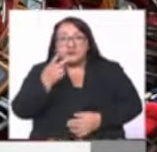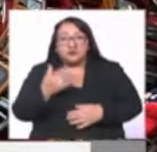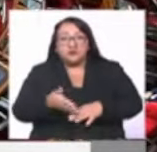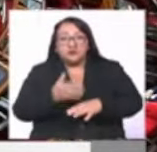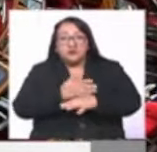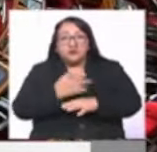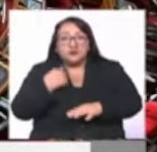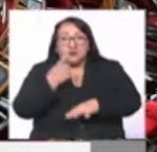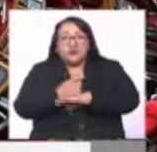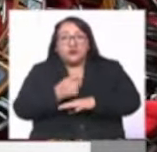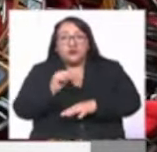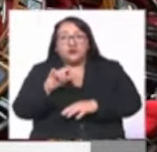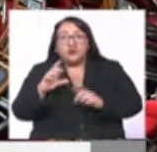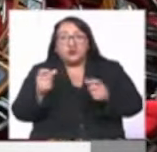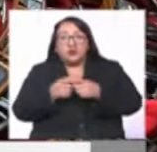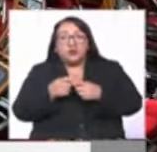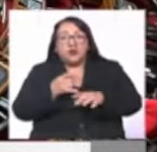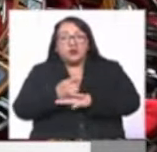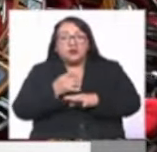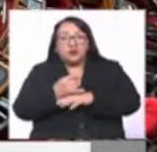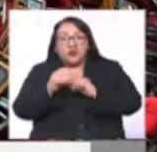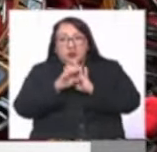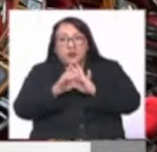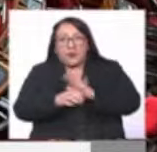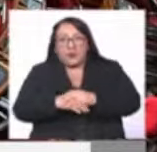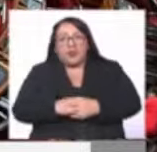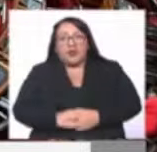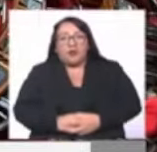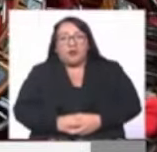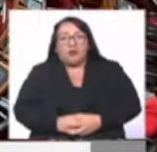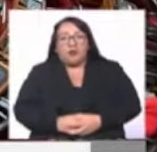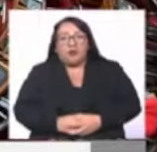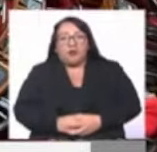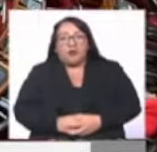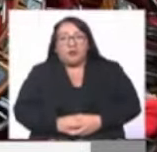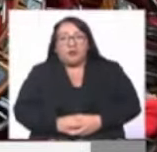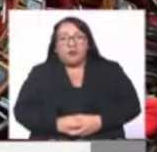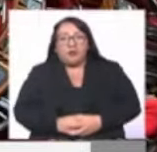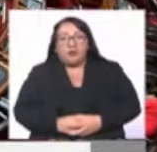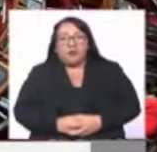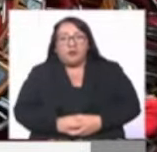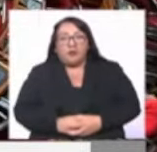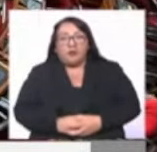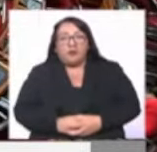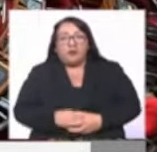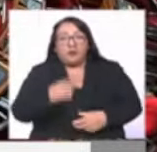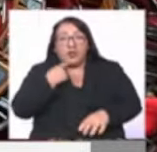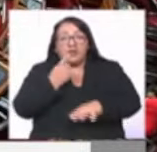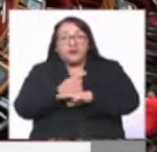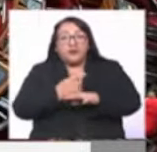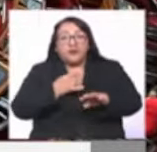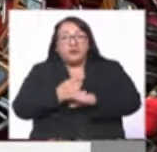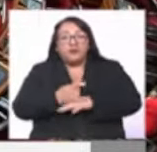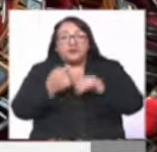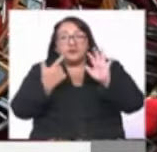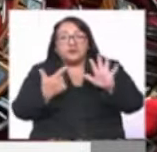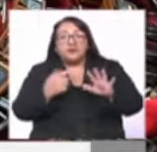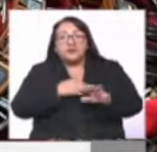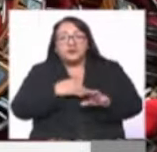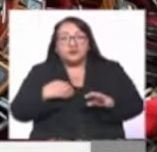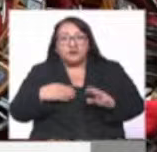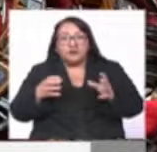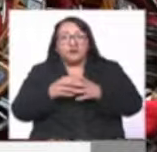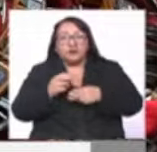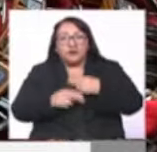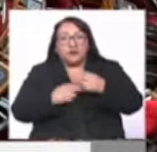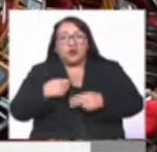en la subcomisión de acusaciones constitucionales se trata justamente de la denuncia contra siete miembros de la